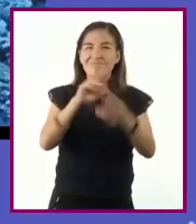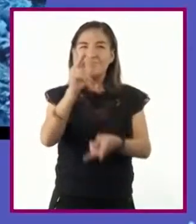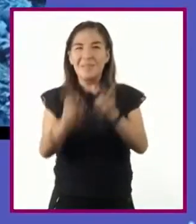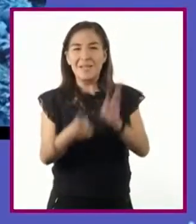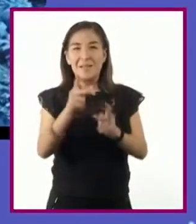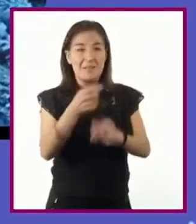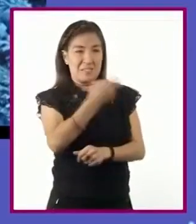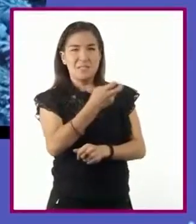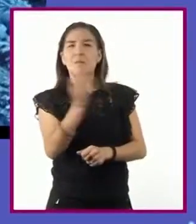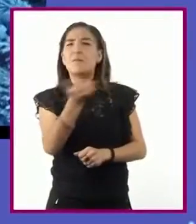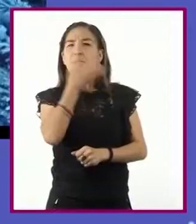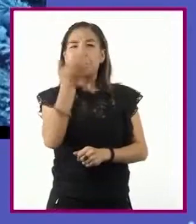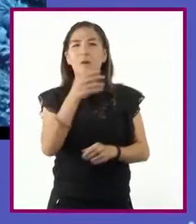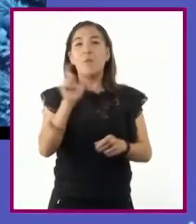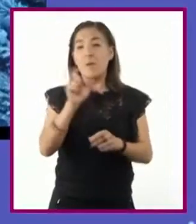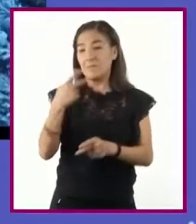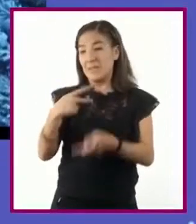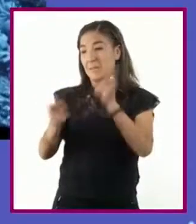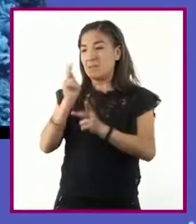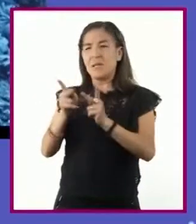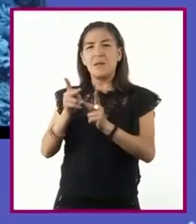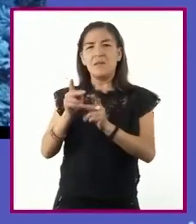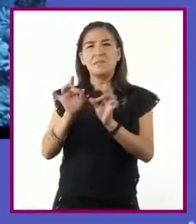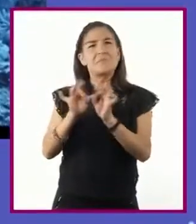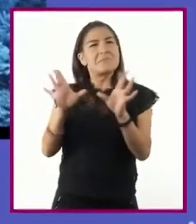muy común que en plena conversación de pronto